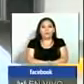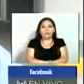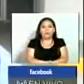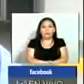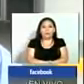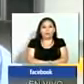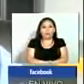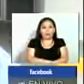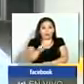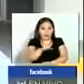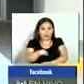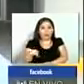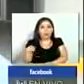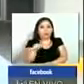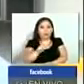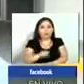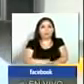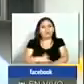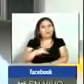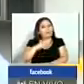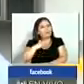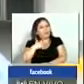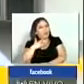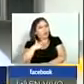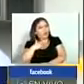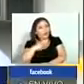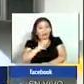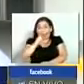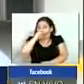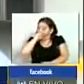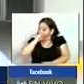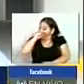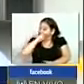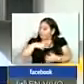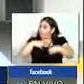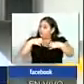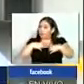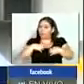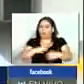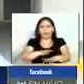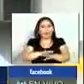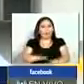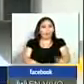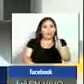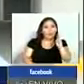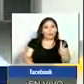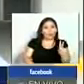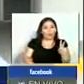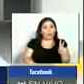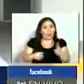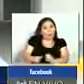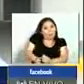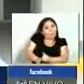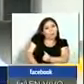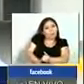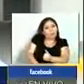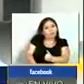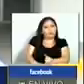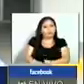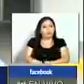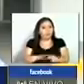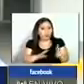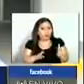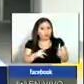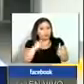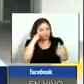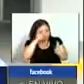La mayoría de ellos tuvo sintomatología respiratoria, dos casos nada más de sintomatología gastrointestinal, se aplicó